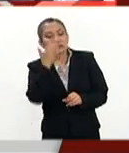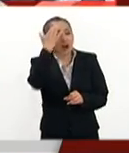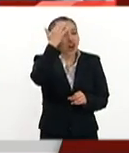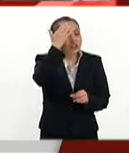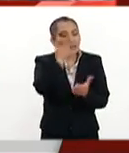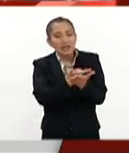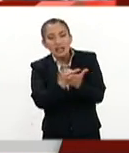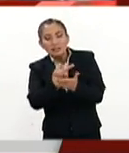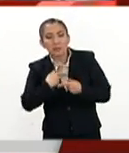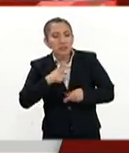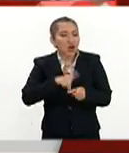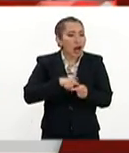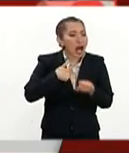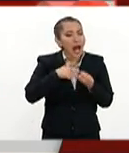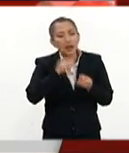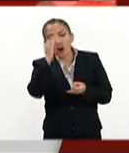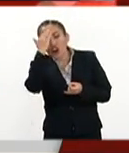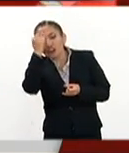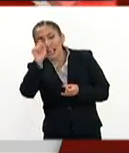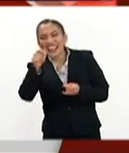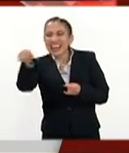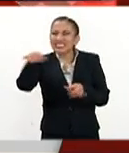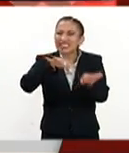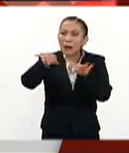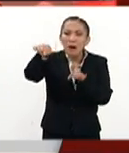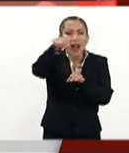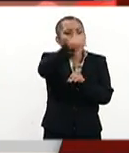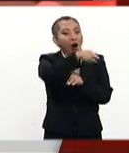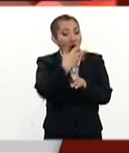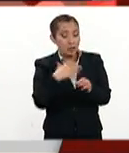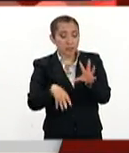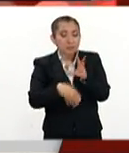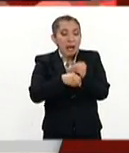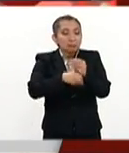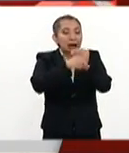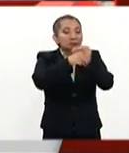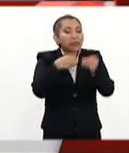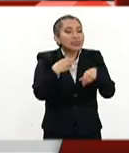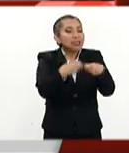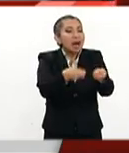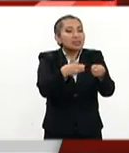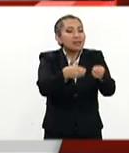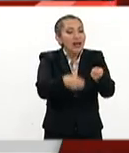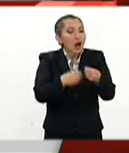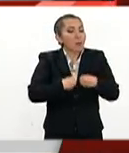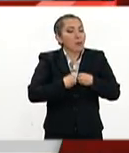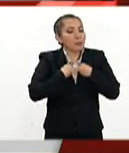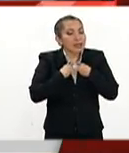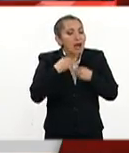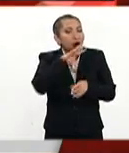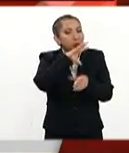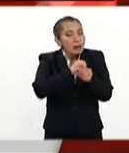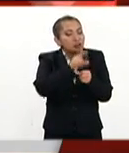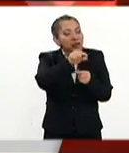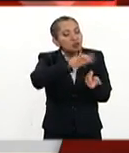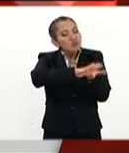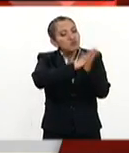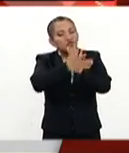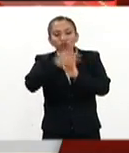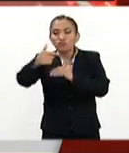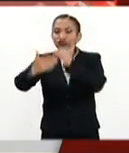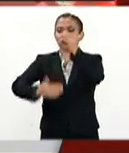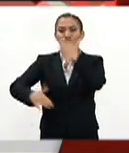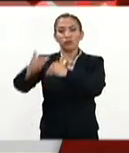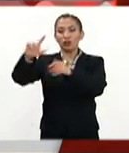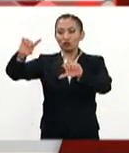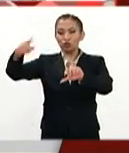finanzas personales, saber un poco más de los oficios, en fin, es complementarles mucho su nivel de vida y que esto lo traduzcan también en desarrollo a